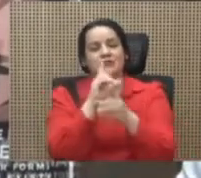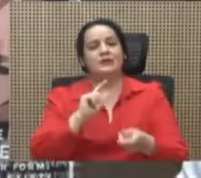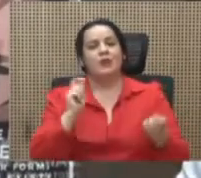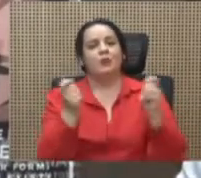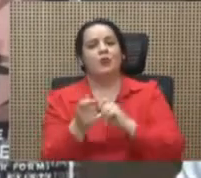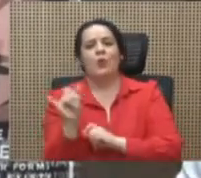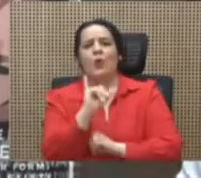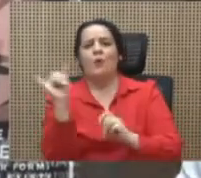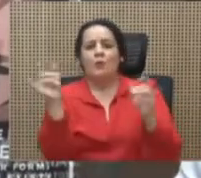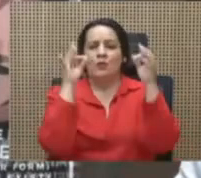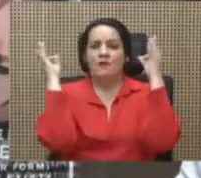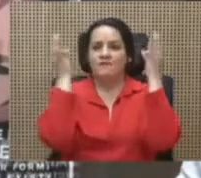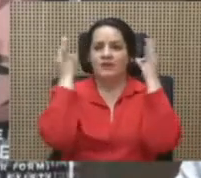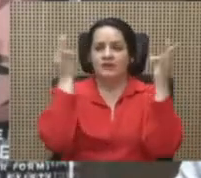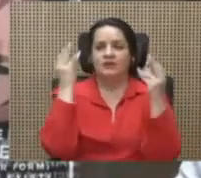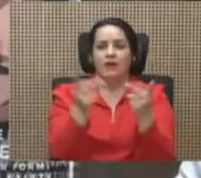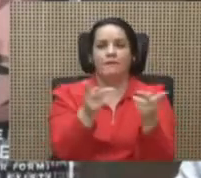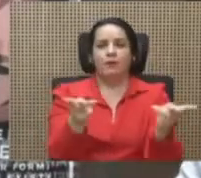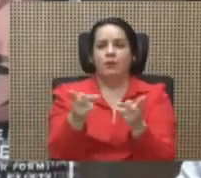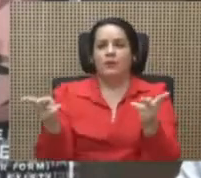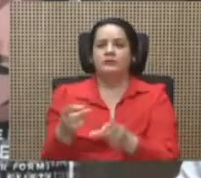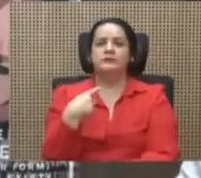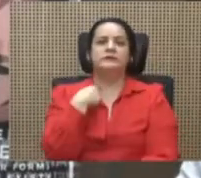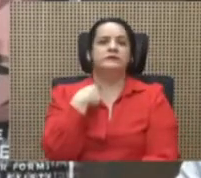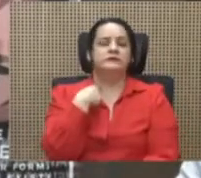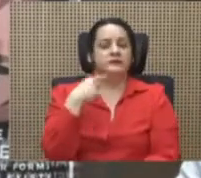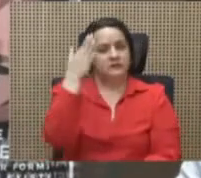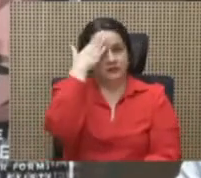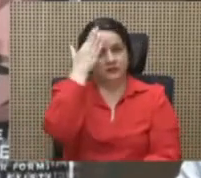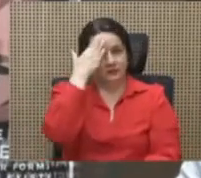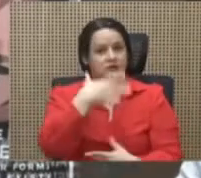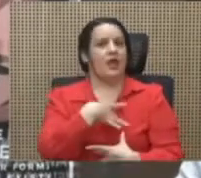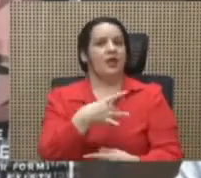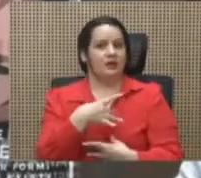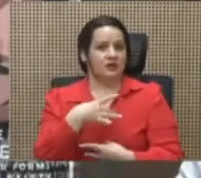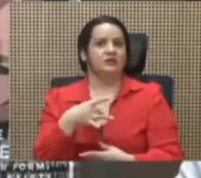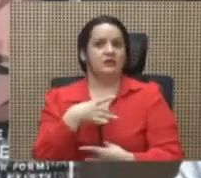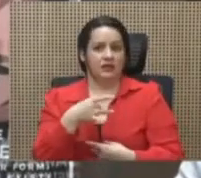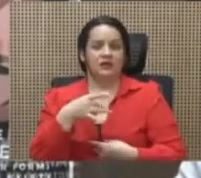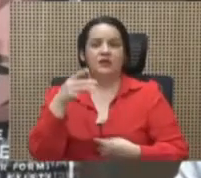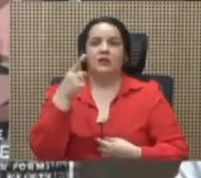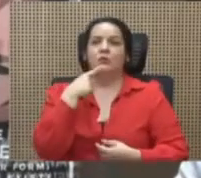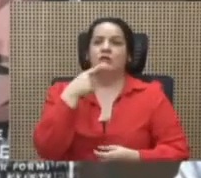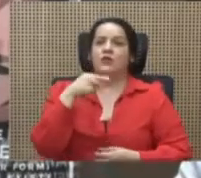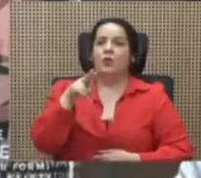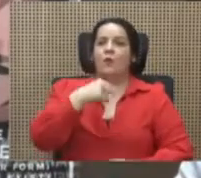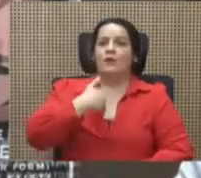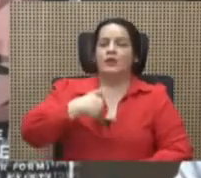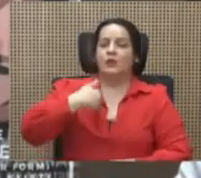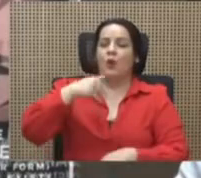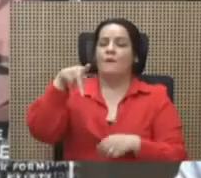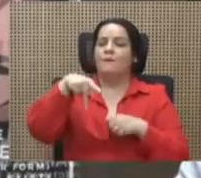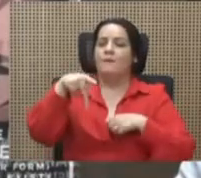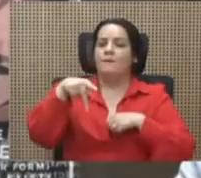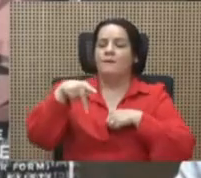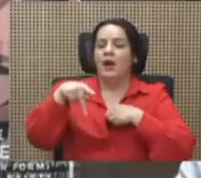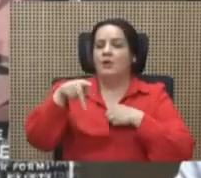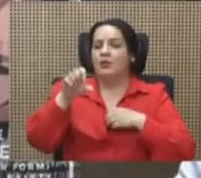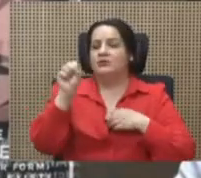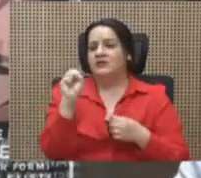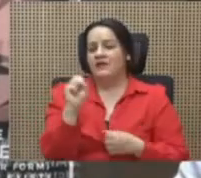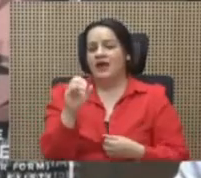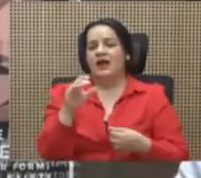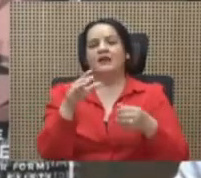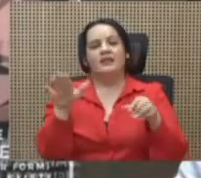fiesta de puestos carísima y sabemos que hay intereses lo mencionaba mi compañero Pablo sibaja intereses de llenar plazas vacantes que